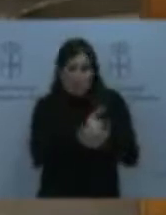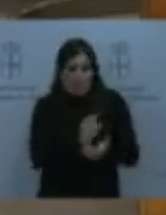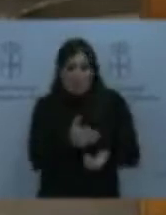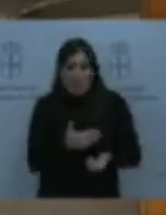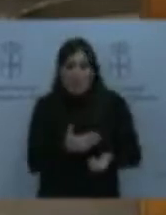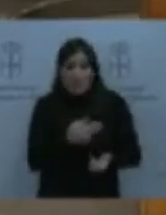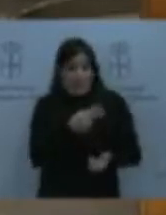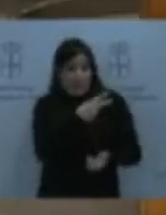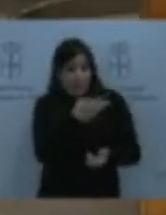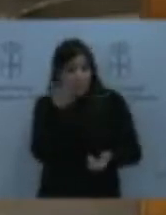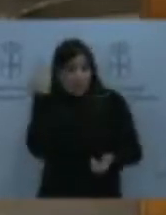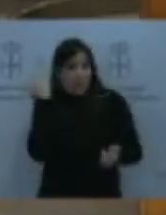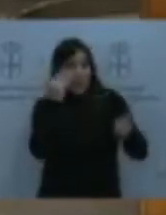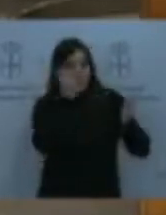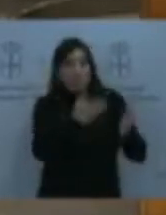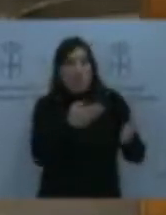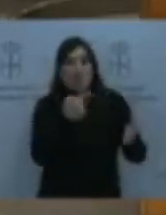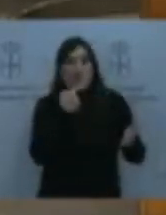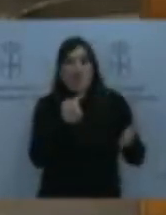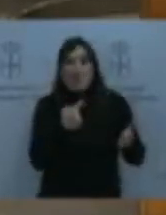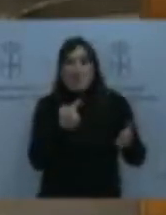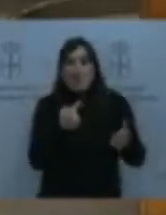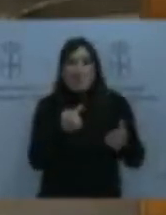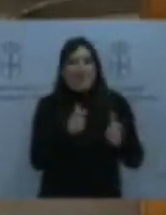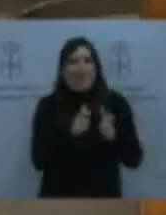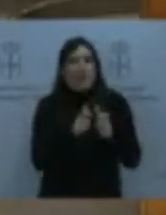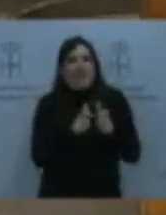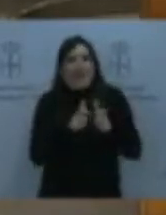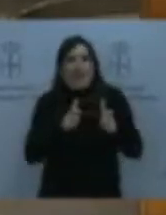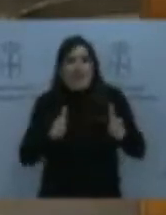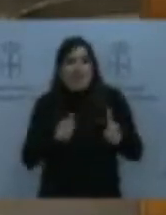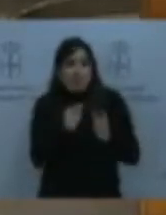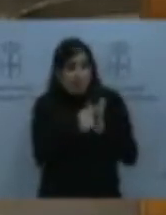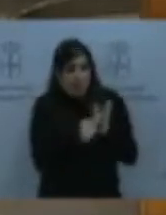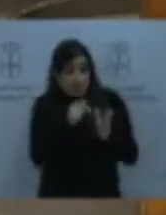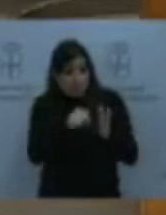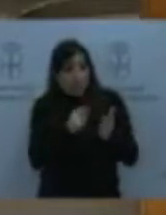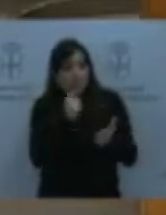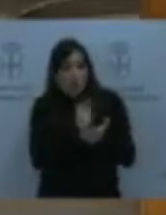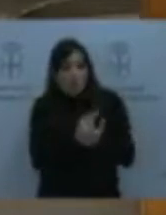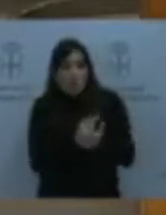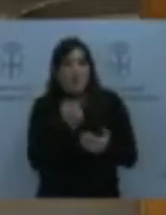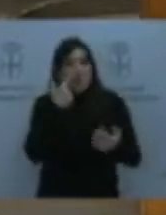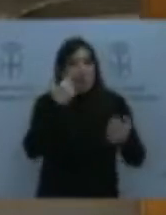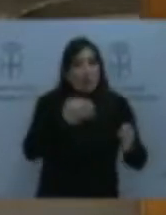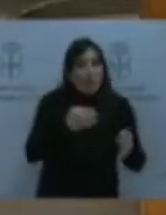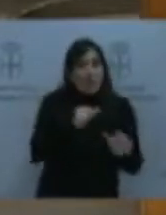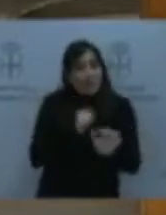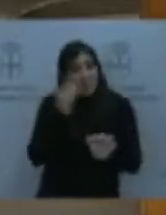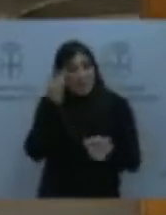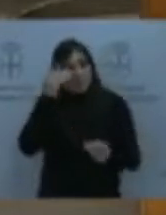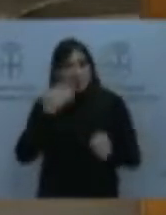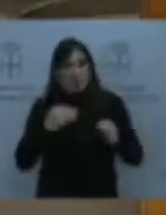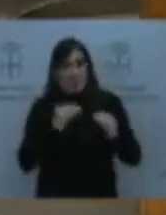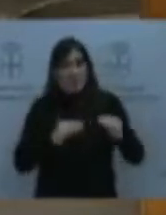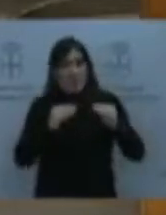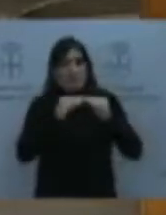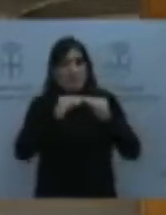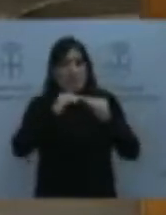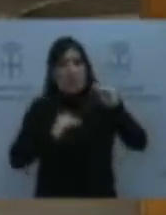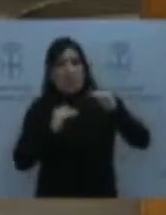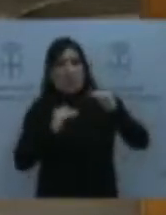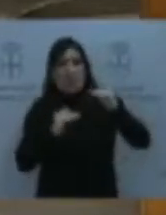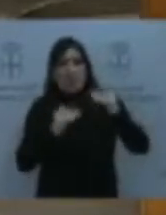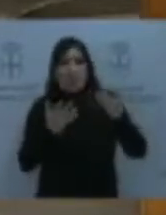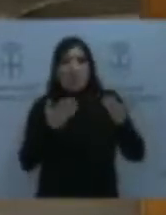repetido otra vez los datos. Lo que pasa es que siempre hay un desfase entre la realidad y las previsiones. No se trata de discutir sobre cifras de coyuntura, ¿no? Pero así todo, la